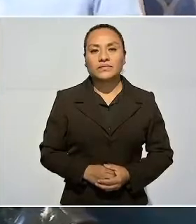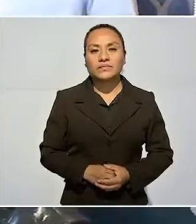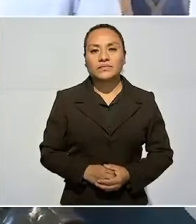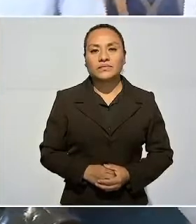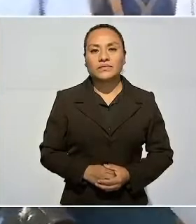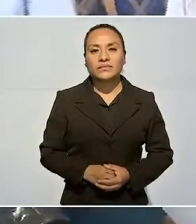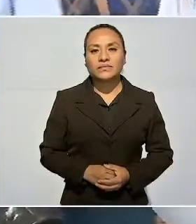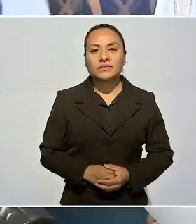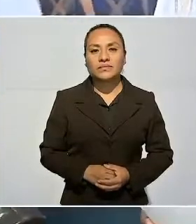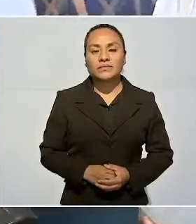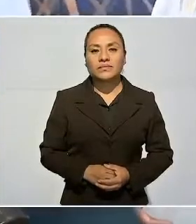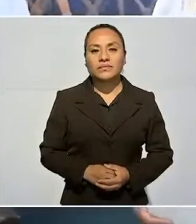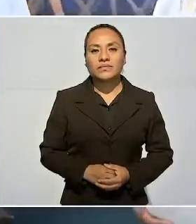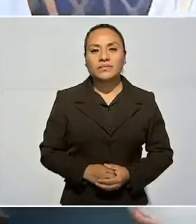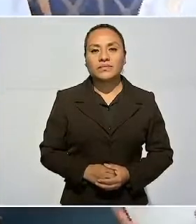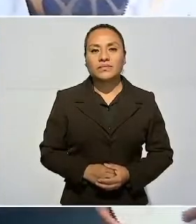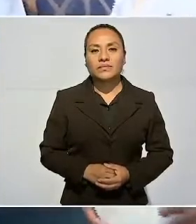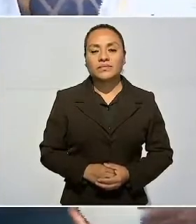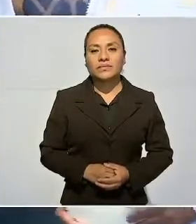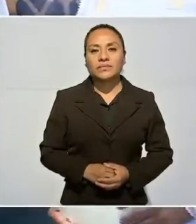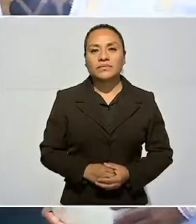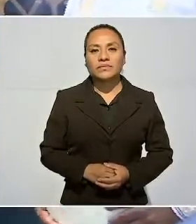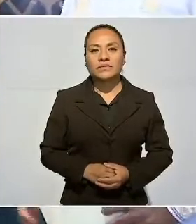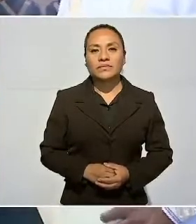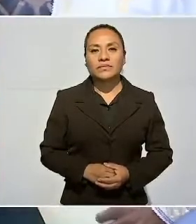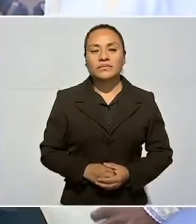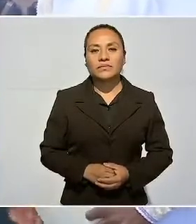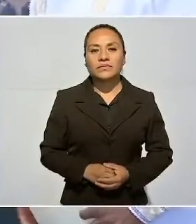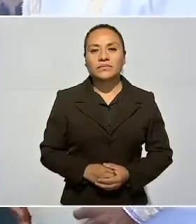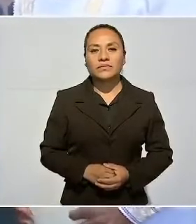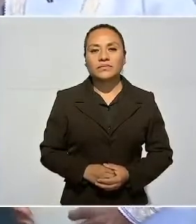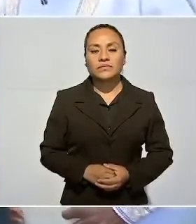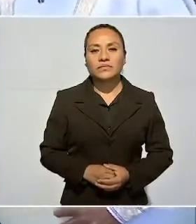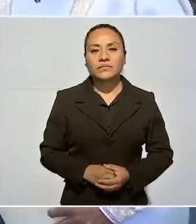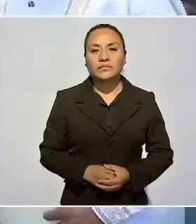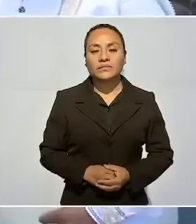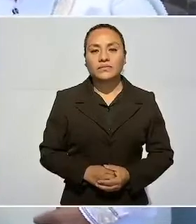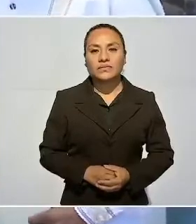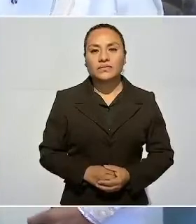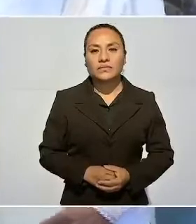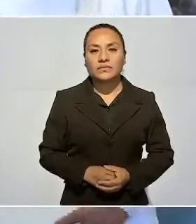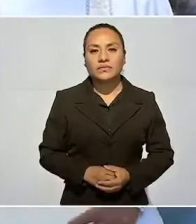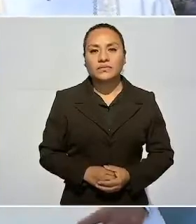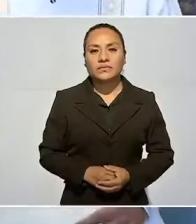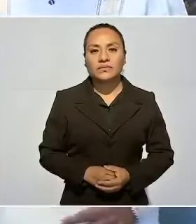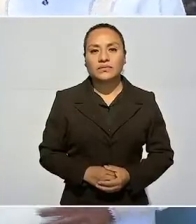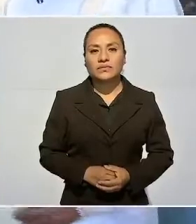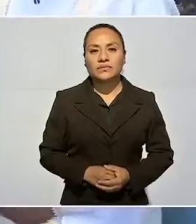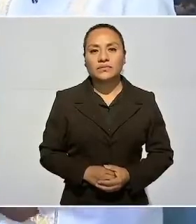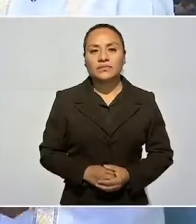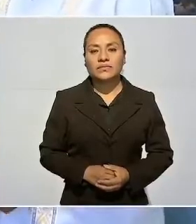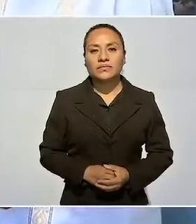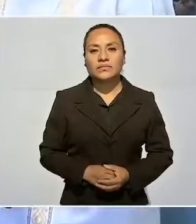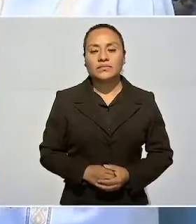Muchas gracias, señor presidente. Aprovechando en representación del pueblo de Bogotá, nuevamente la llamada a usted, ciudadano gobernador, licenciado